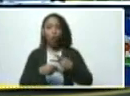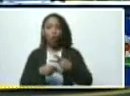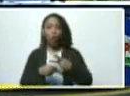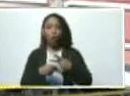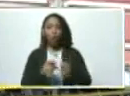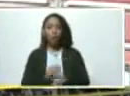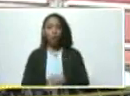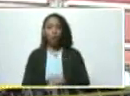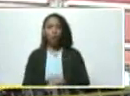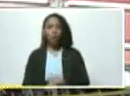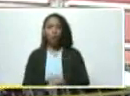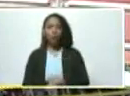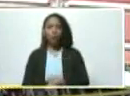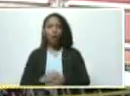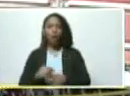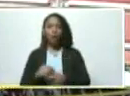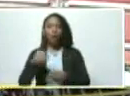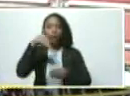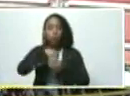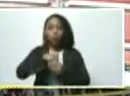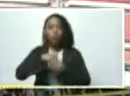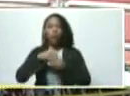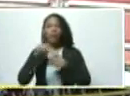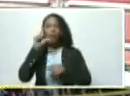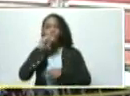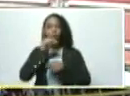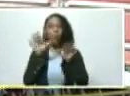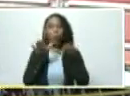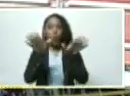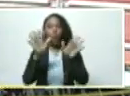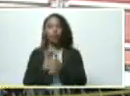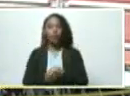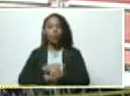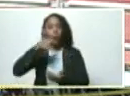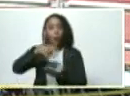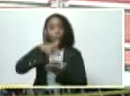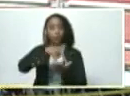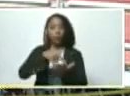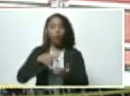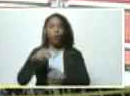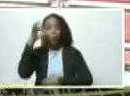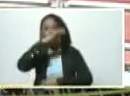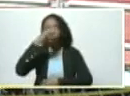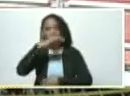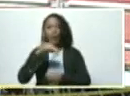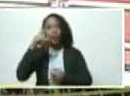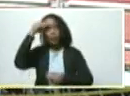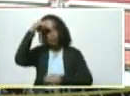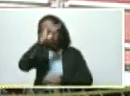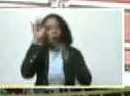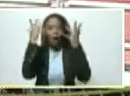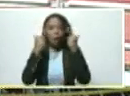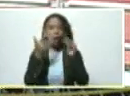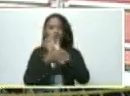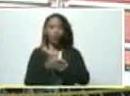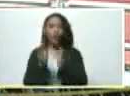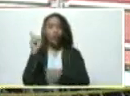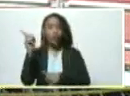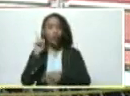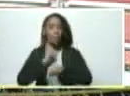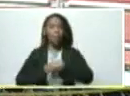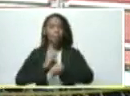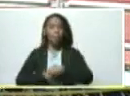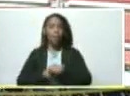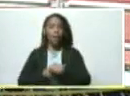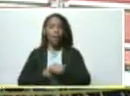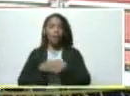cunicultura, avícola, piscícola, caprina, porcina y ganadera, en espacios que al mismo tiempo sirvan de